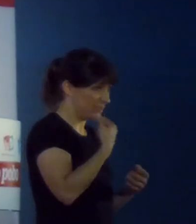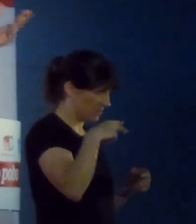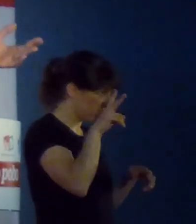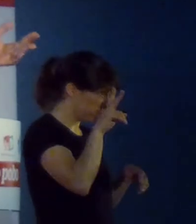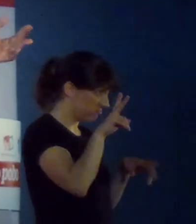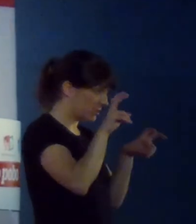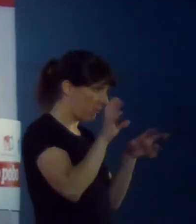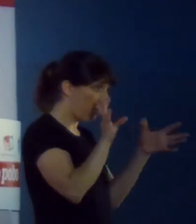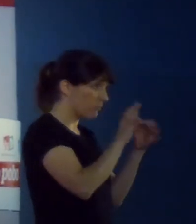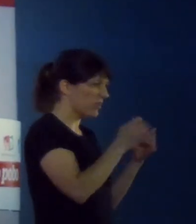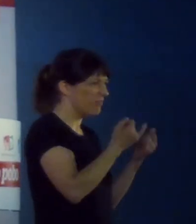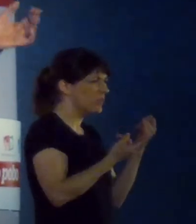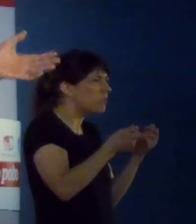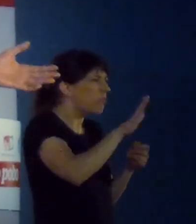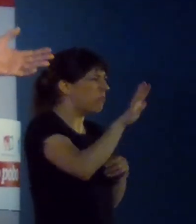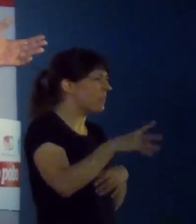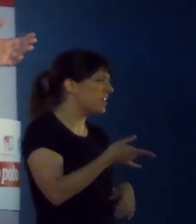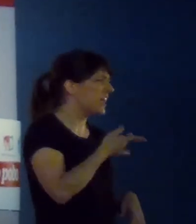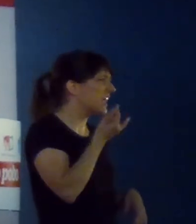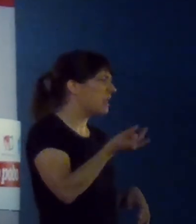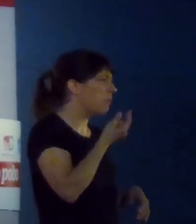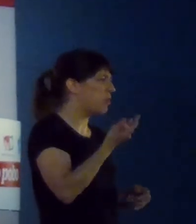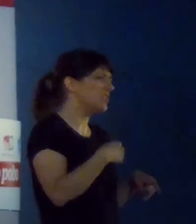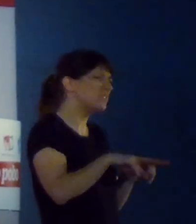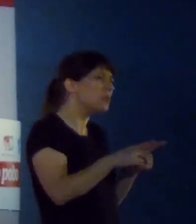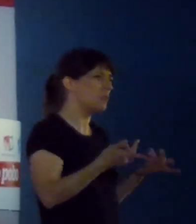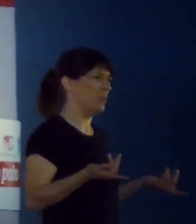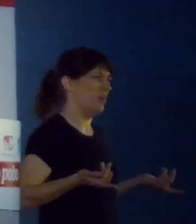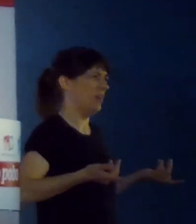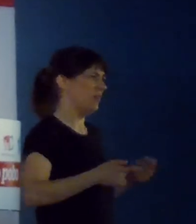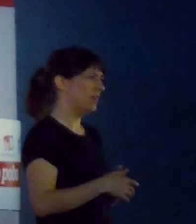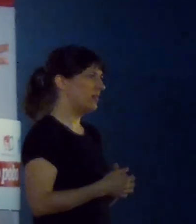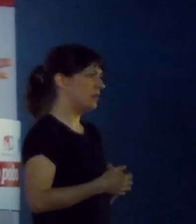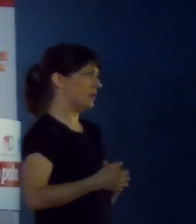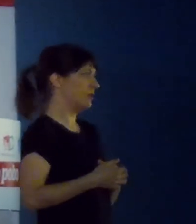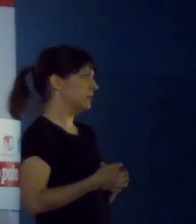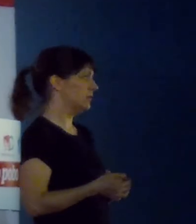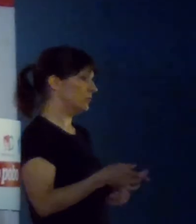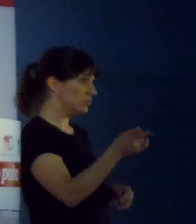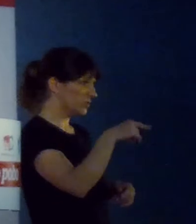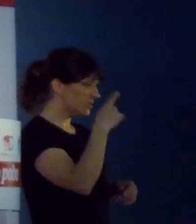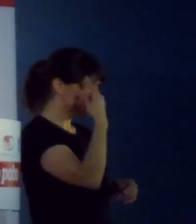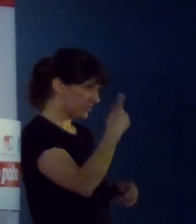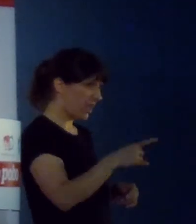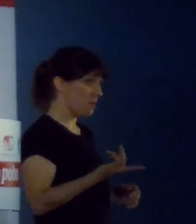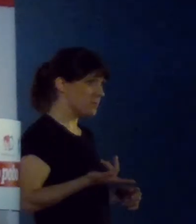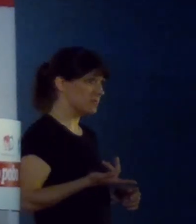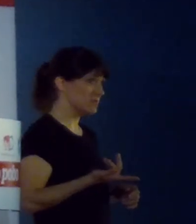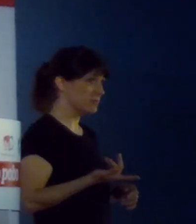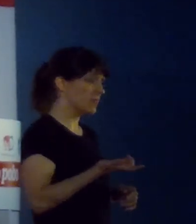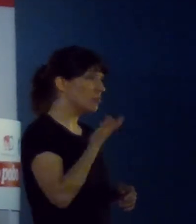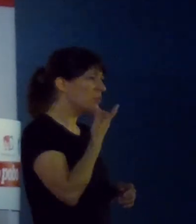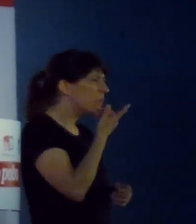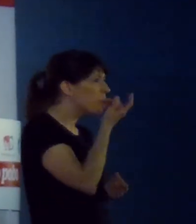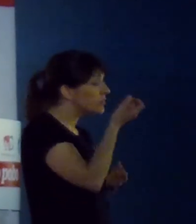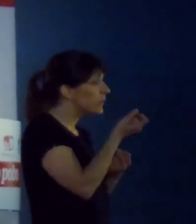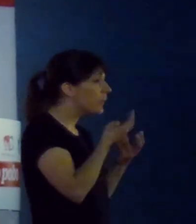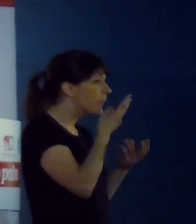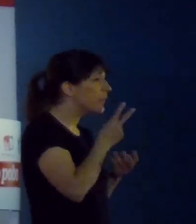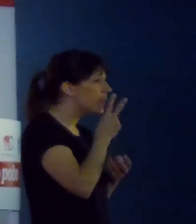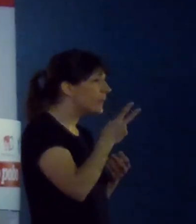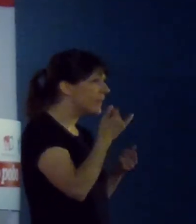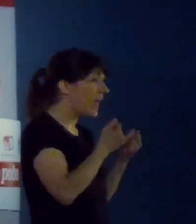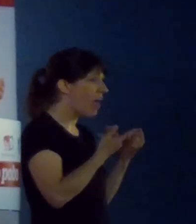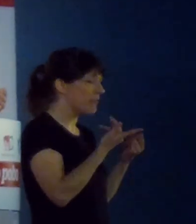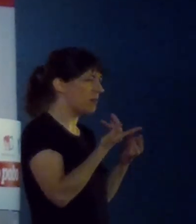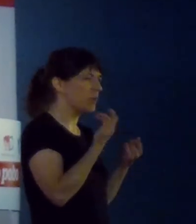estes gilipollas falan sempre por cousas aprendidas non saben como. Vos saberedes, non sei se o sabedes, que os brotes verdes é ben